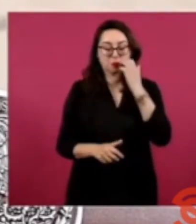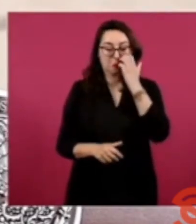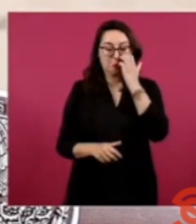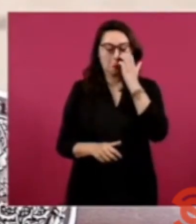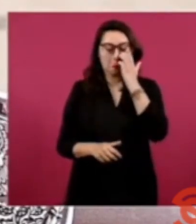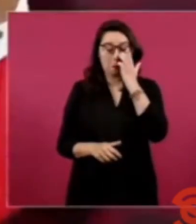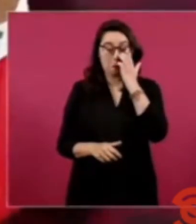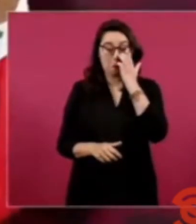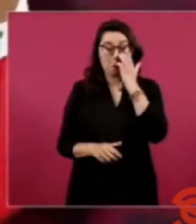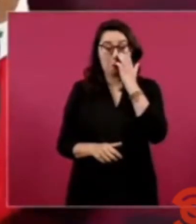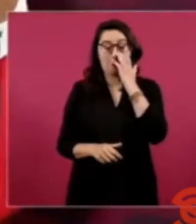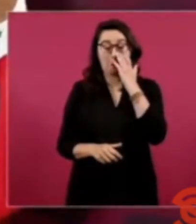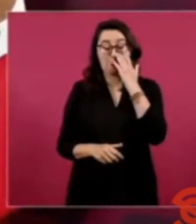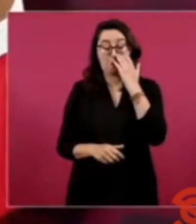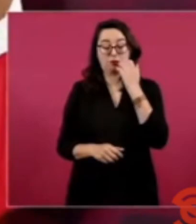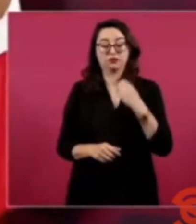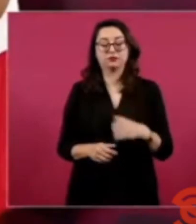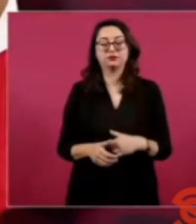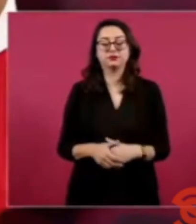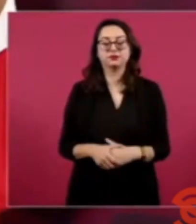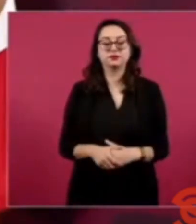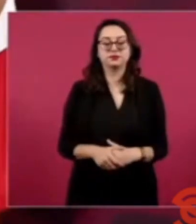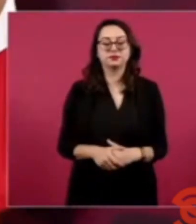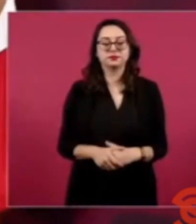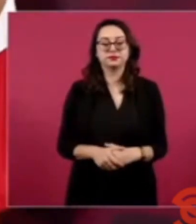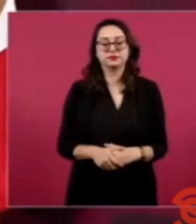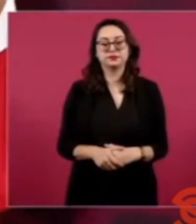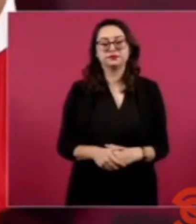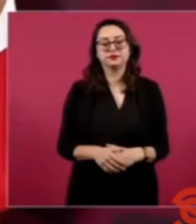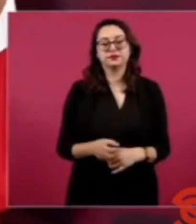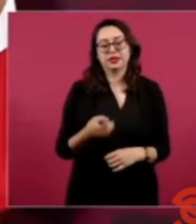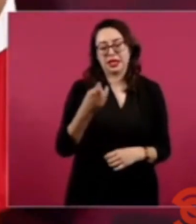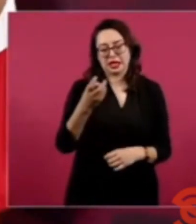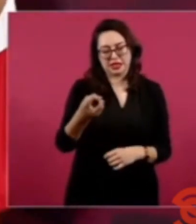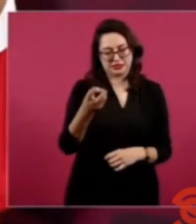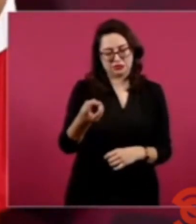tener fuerza. Esa es otra historia.